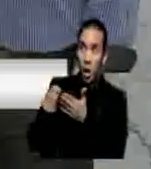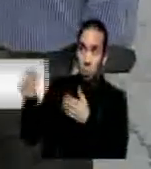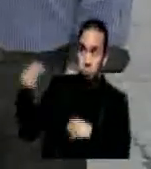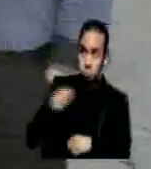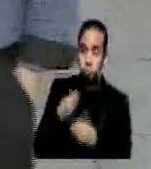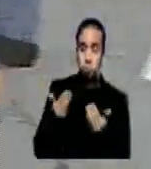24/7